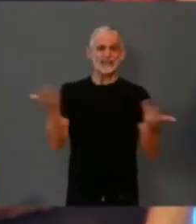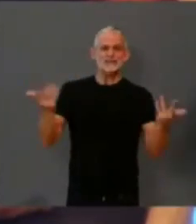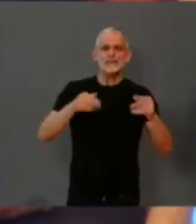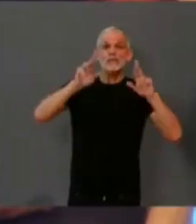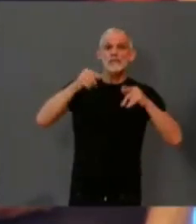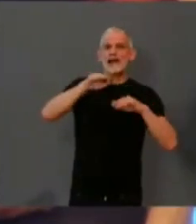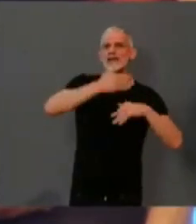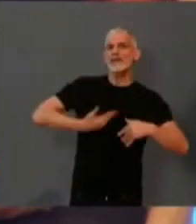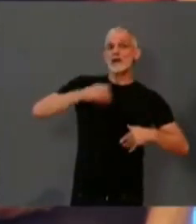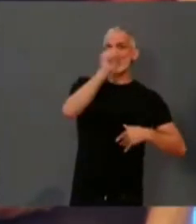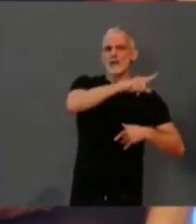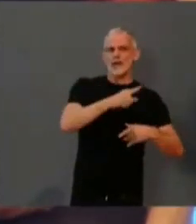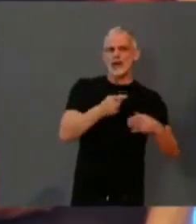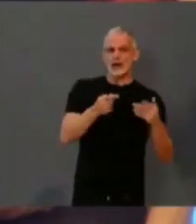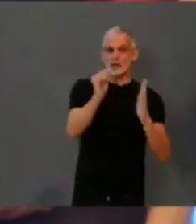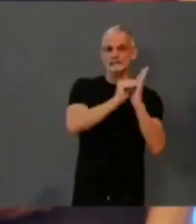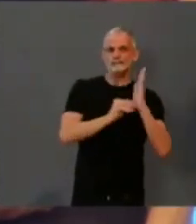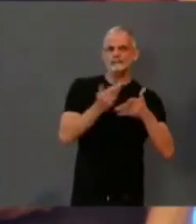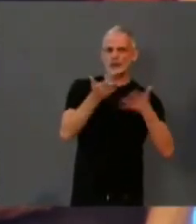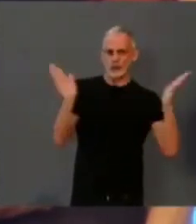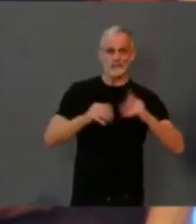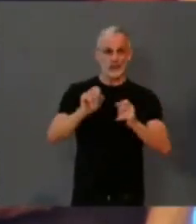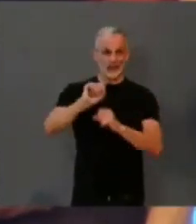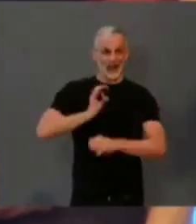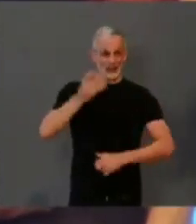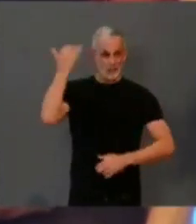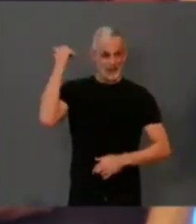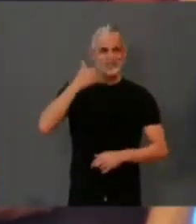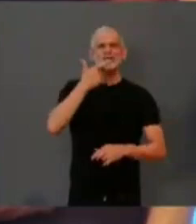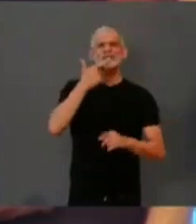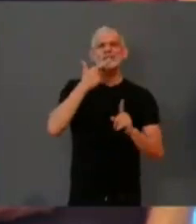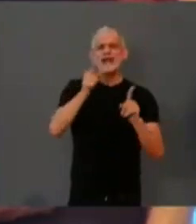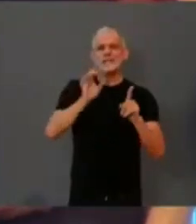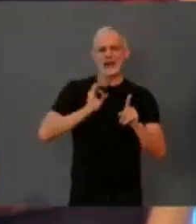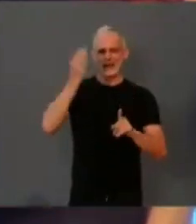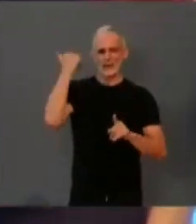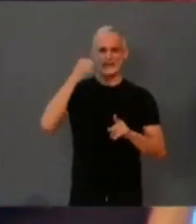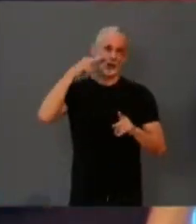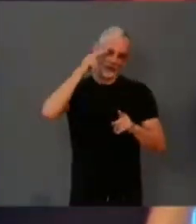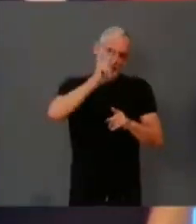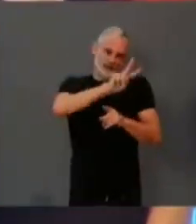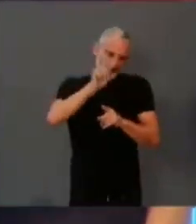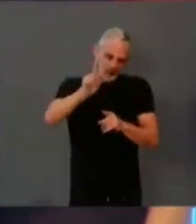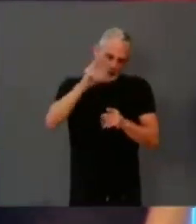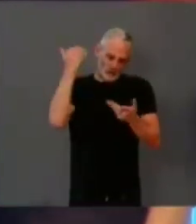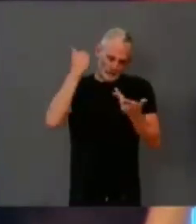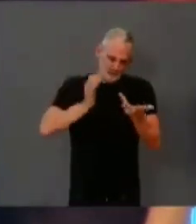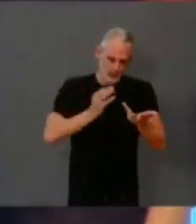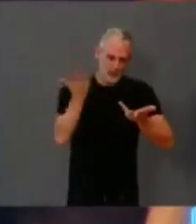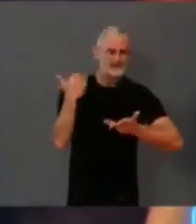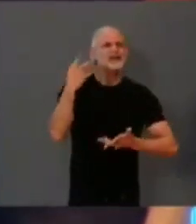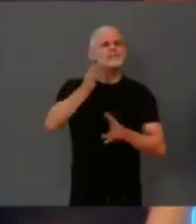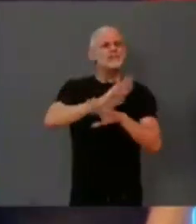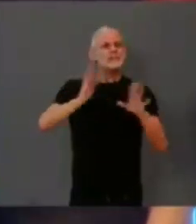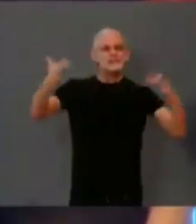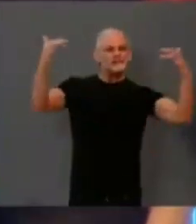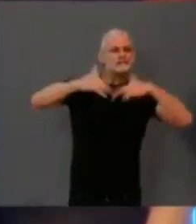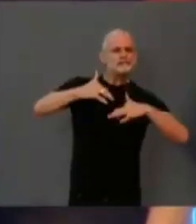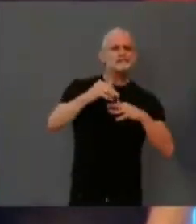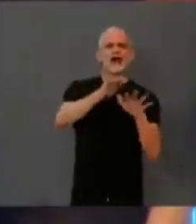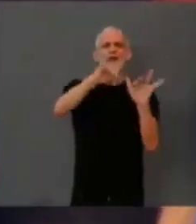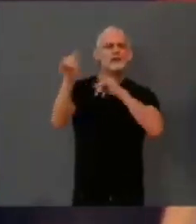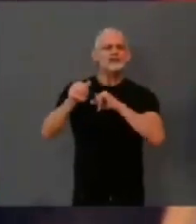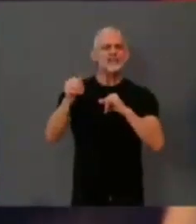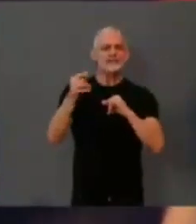políticas públicas la primera edición en septiembre del 2022 de la cual participaron